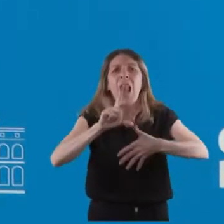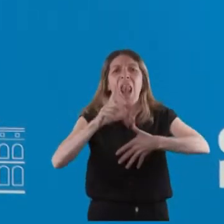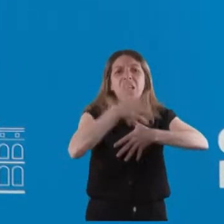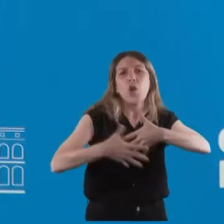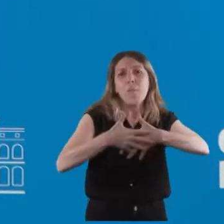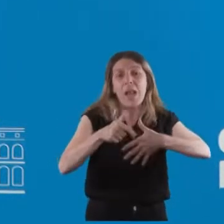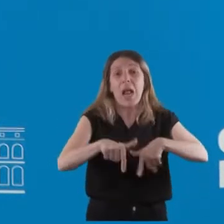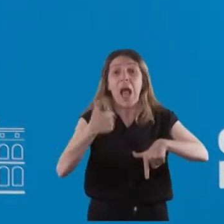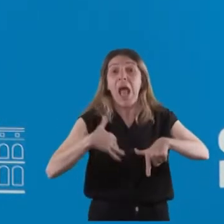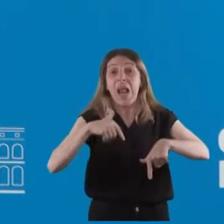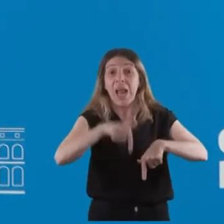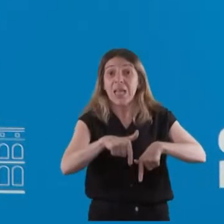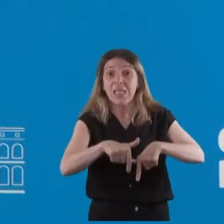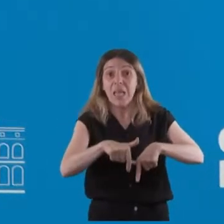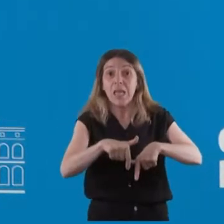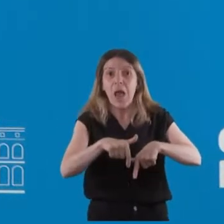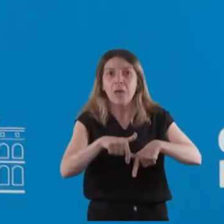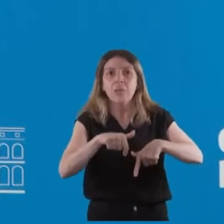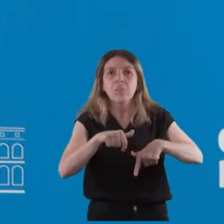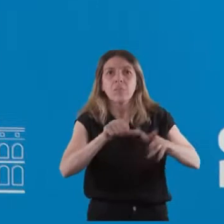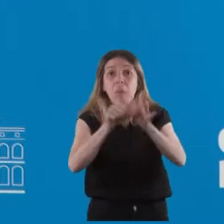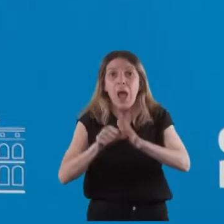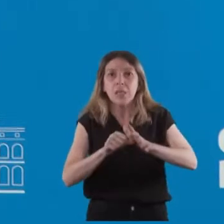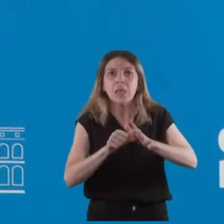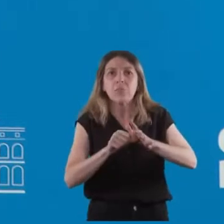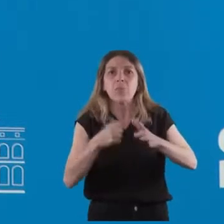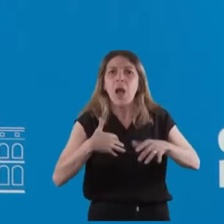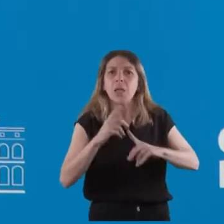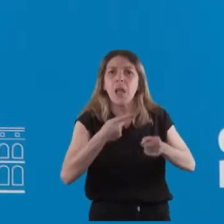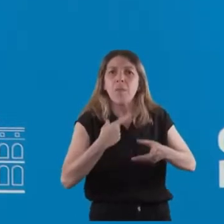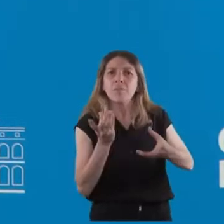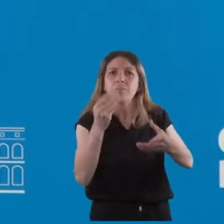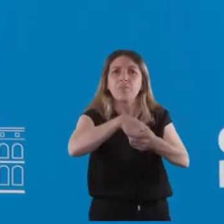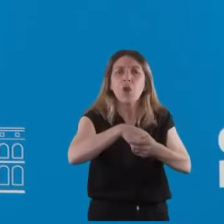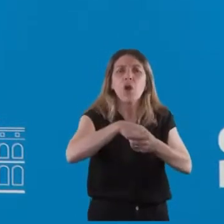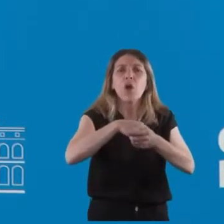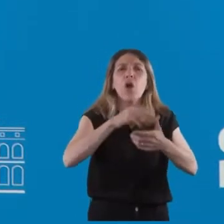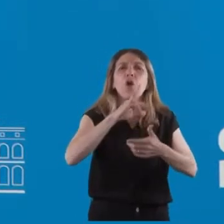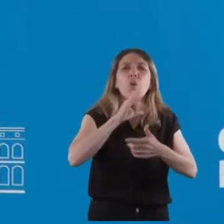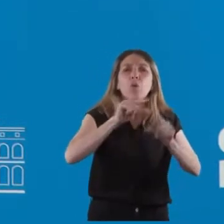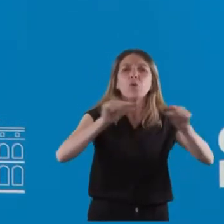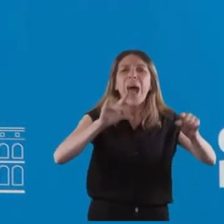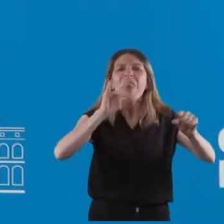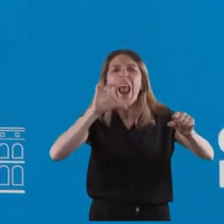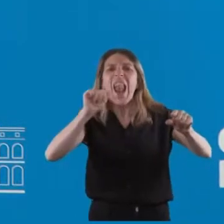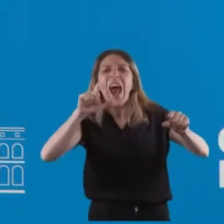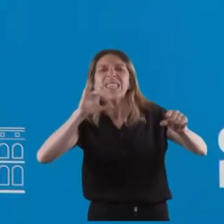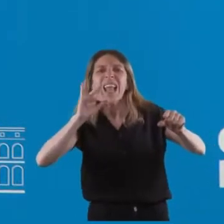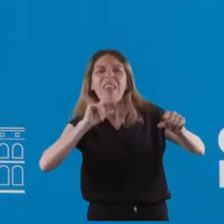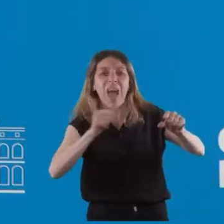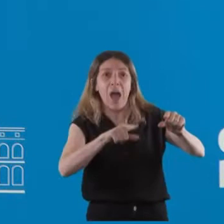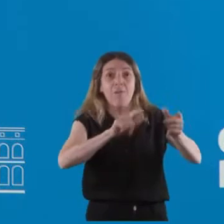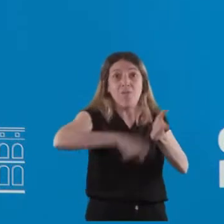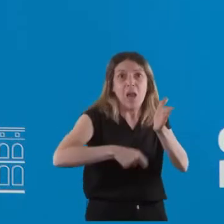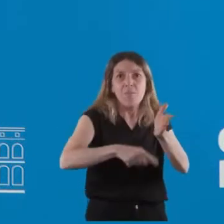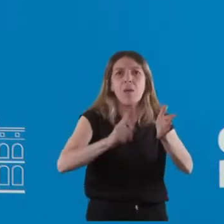argentina es uno de los países que ahora se suma también a la ruta de la seda lo cual implica inversiones en este momento propuestas